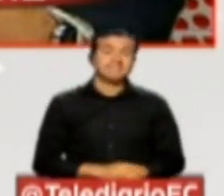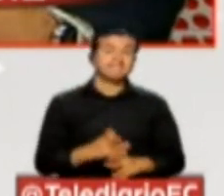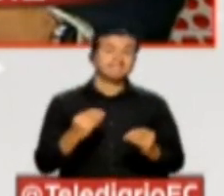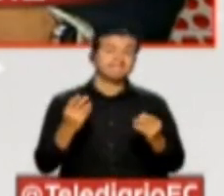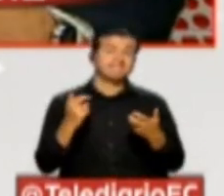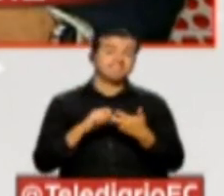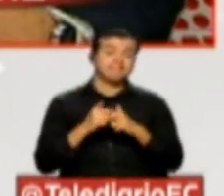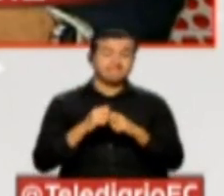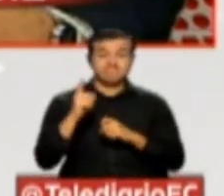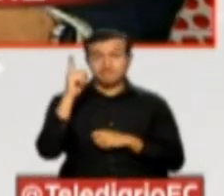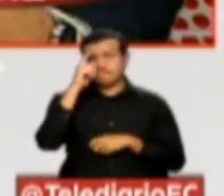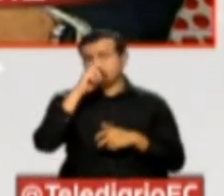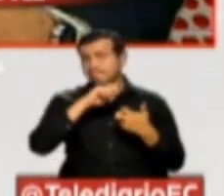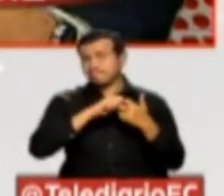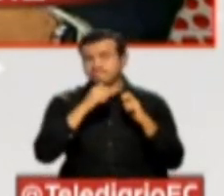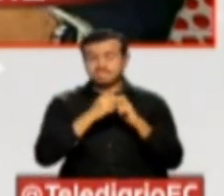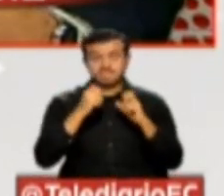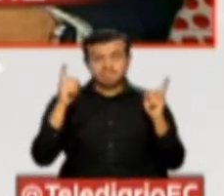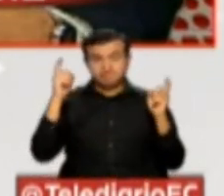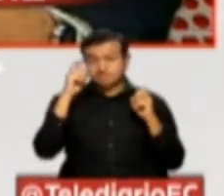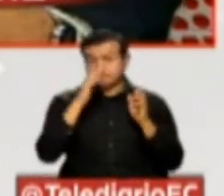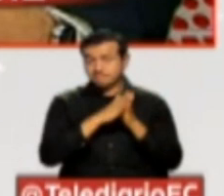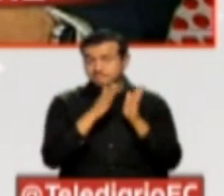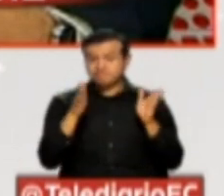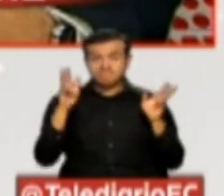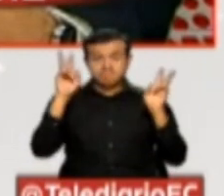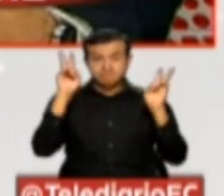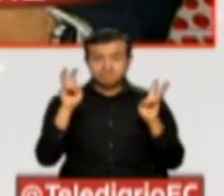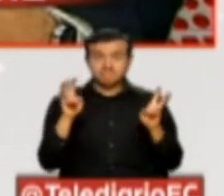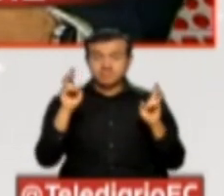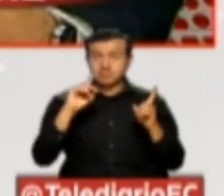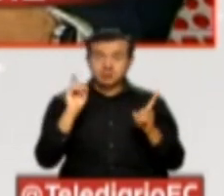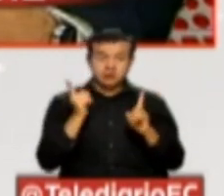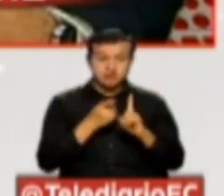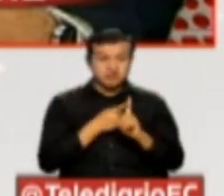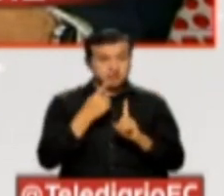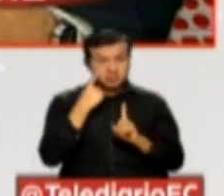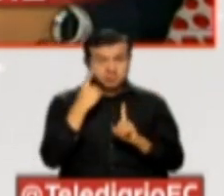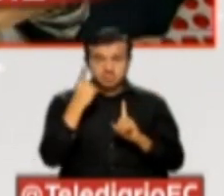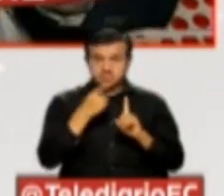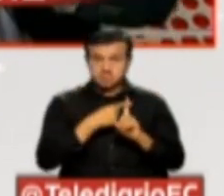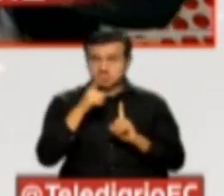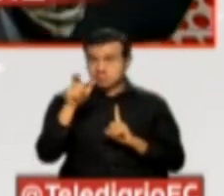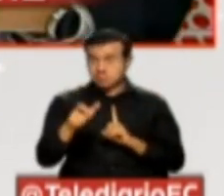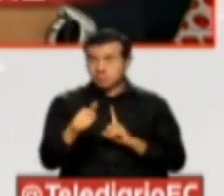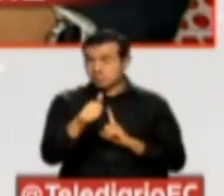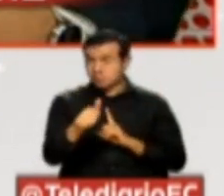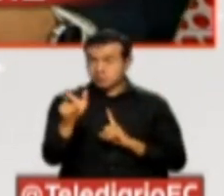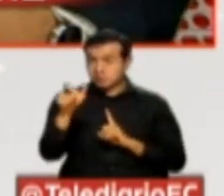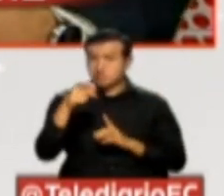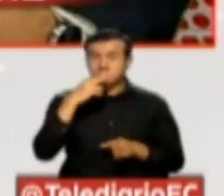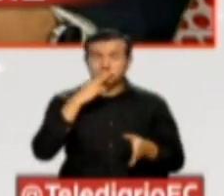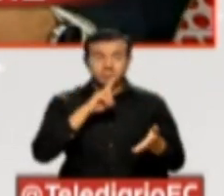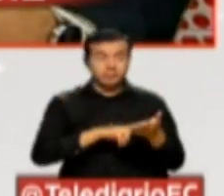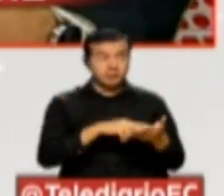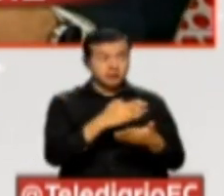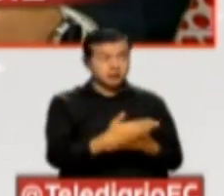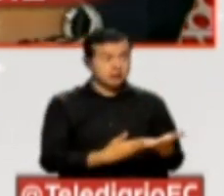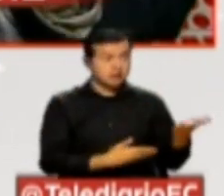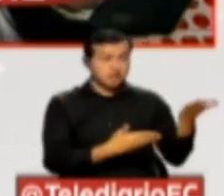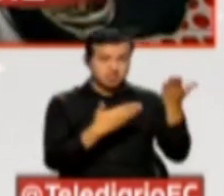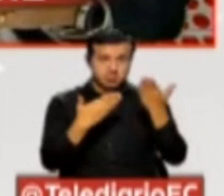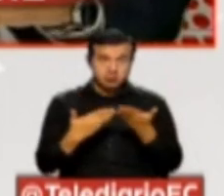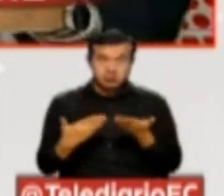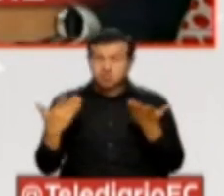Hay muchas cosas que pudieron ocurrir en este tema, ¿no? Número uno, que quizás la persona que receptó el oficio no